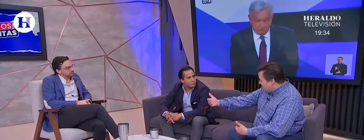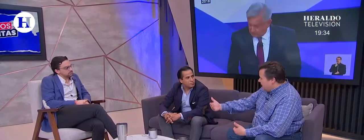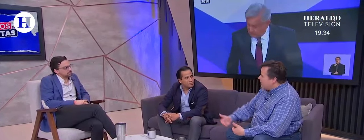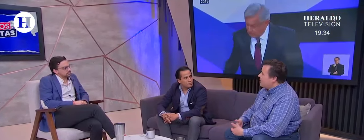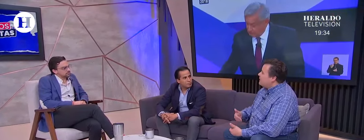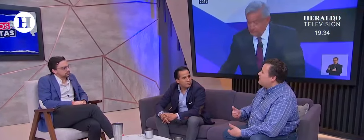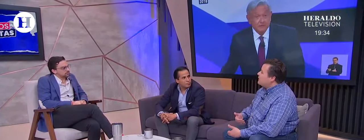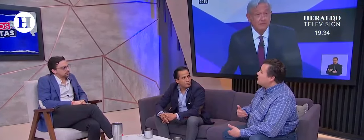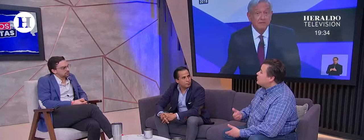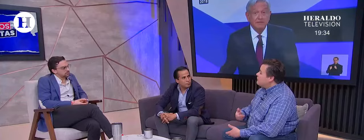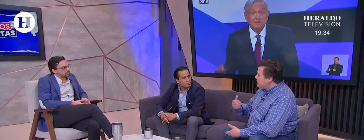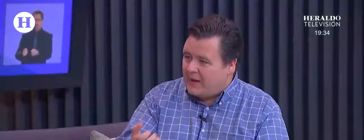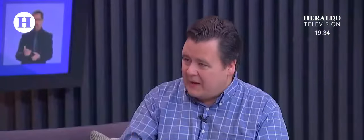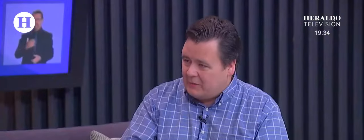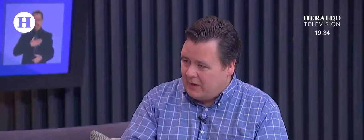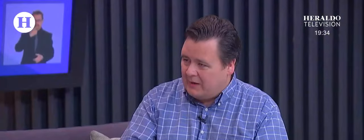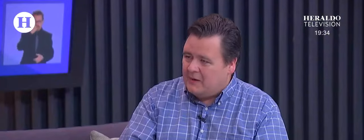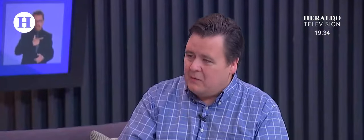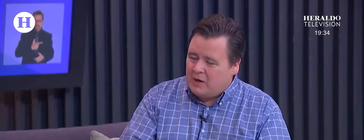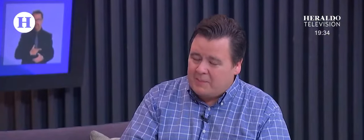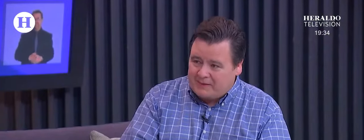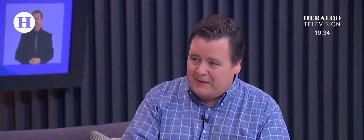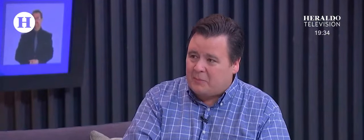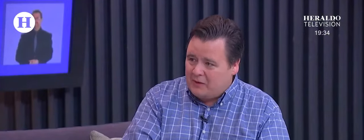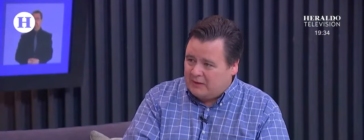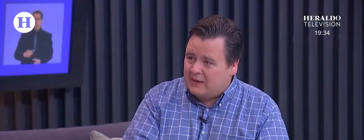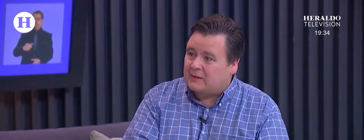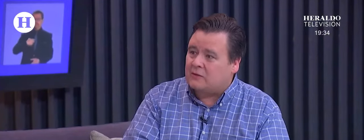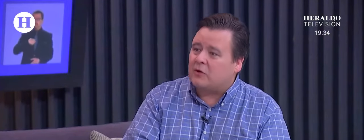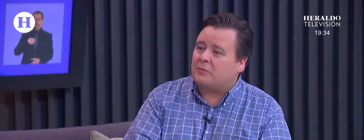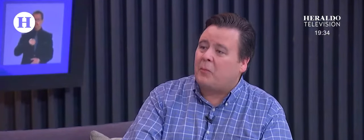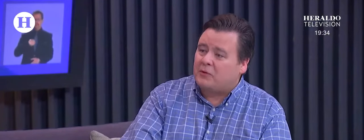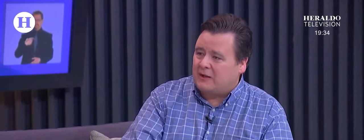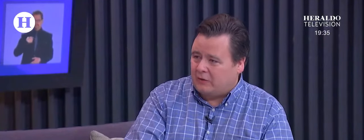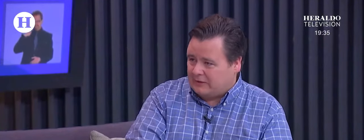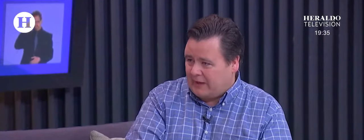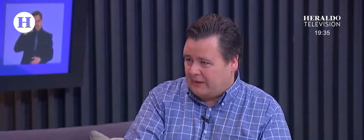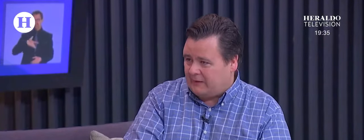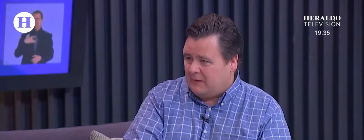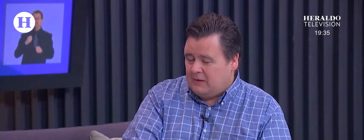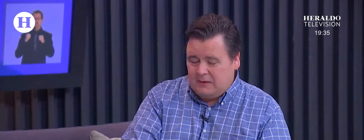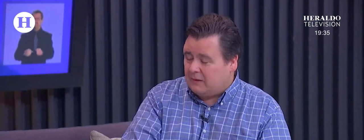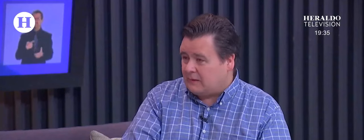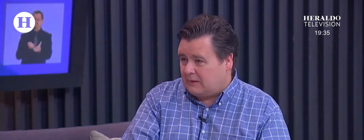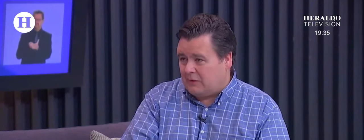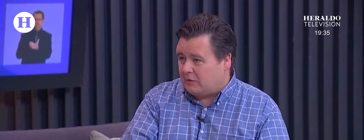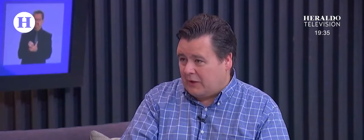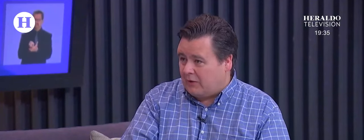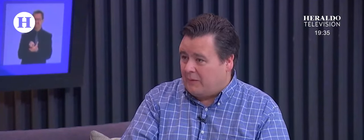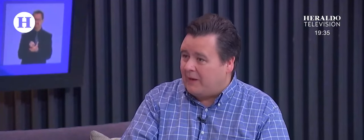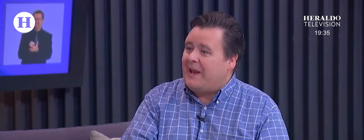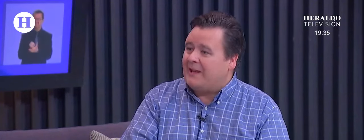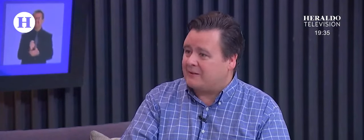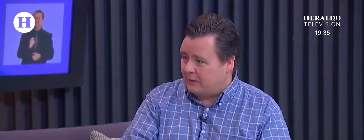transmiten qué qué tanto reflejan una una capacidad política que tanto respondan ante los ataques y en ese sentido nos